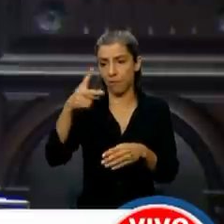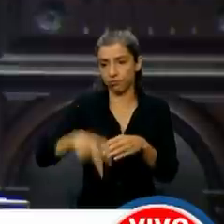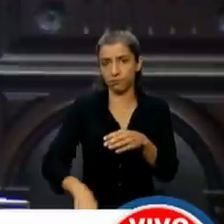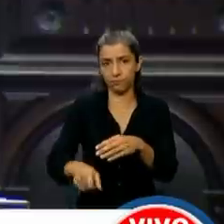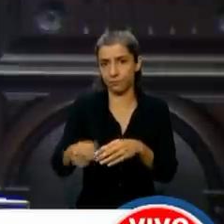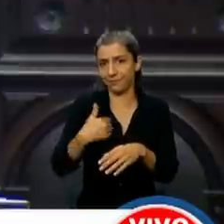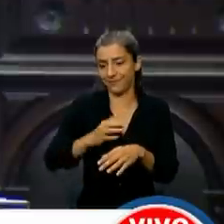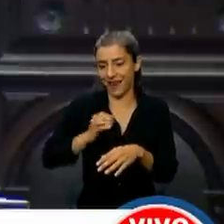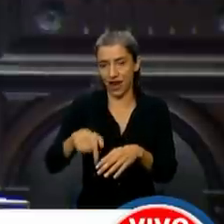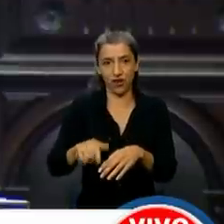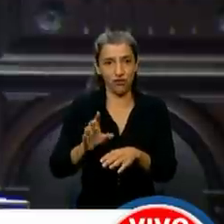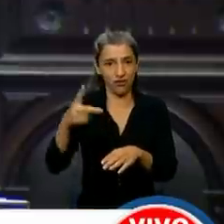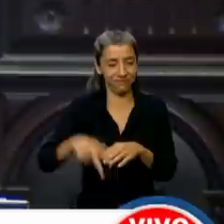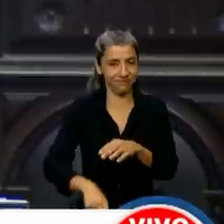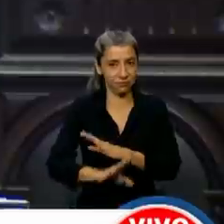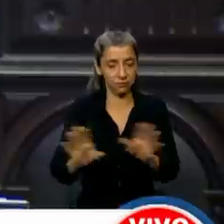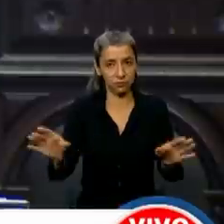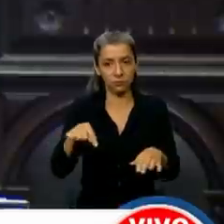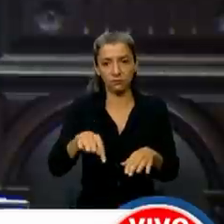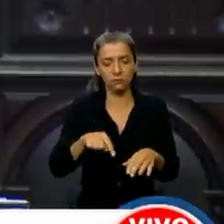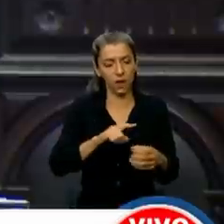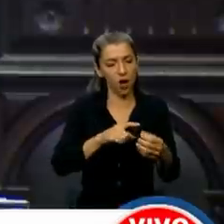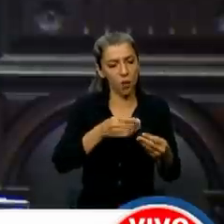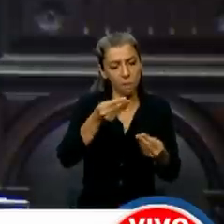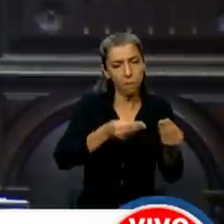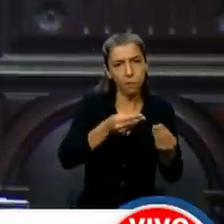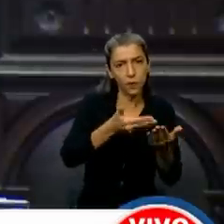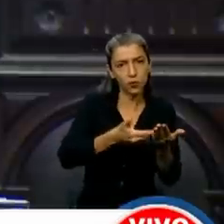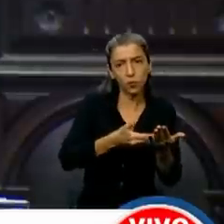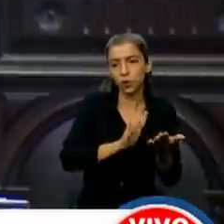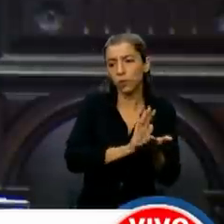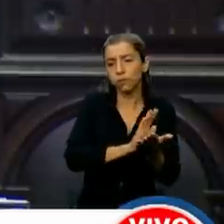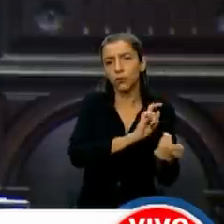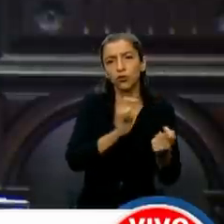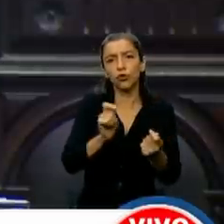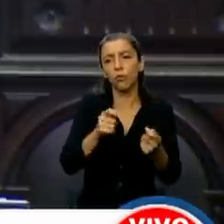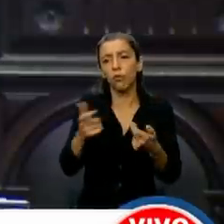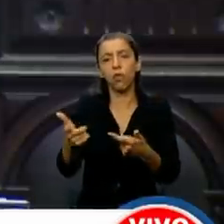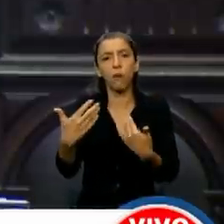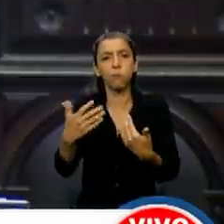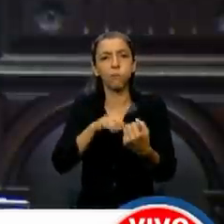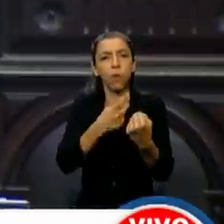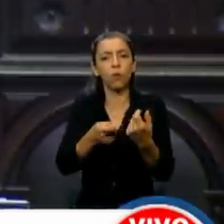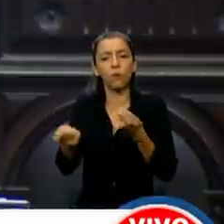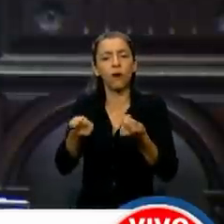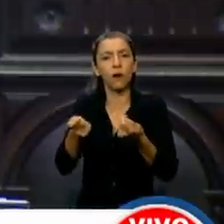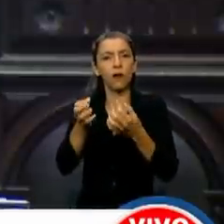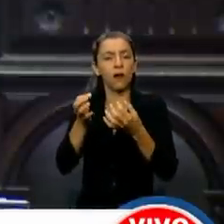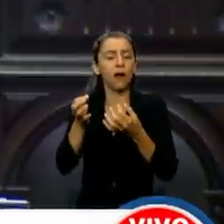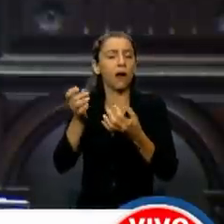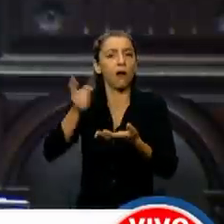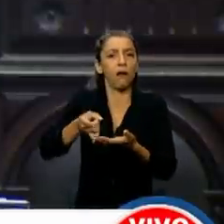2021 y con este nuevo presupuesto que se le está dando nueva facultad desde el año 2024 las cuales nosotros no estamos